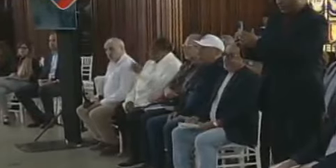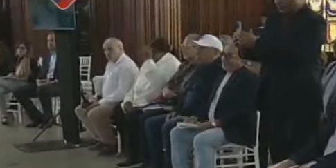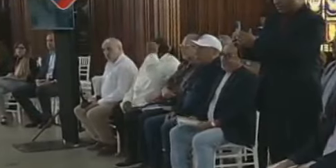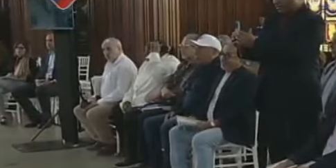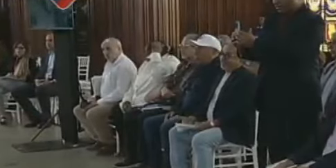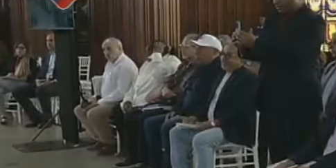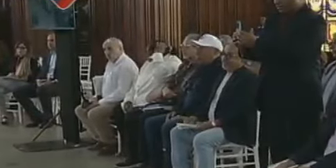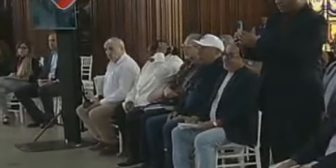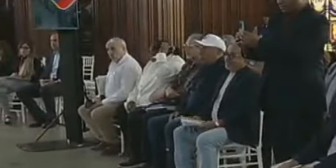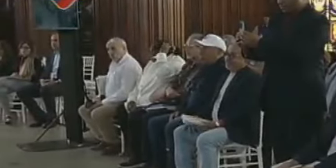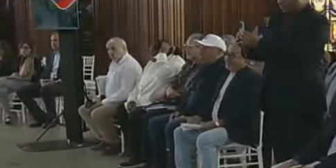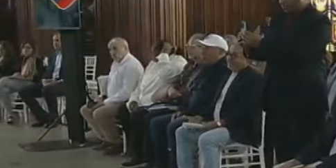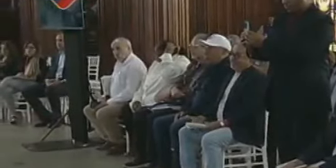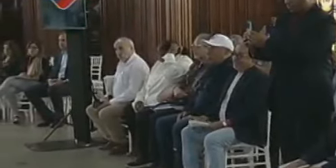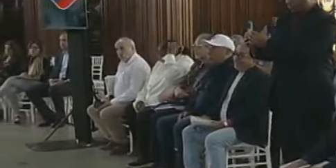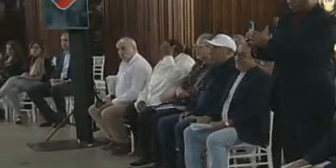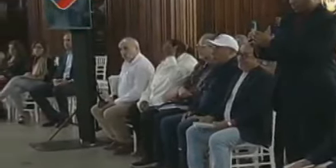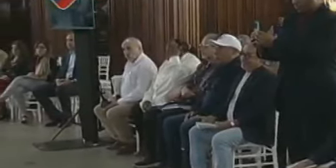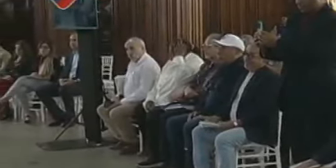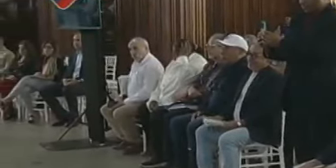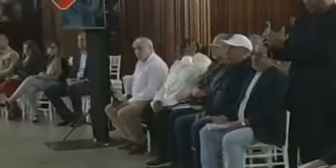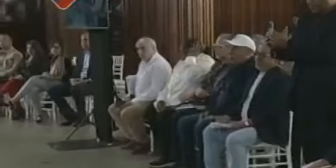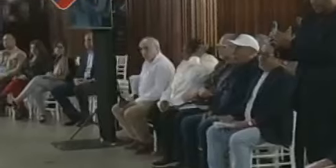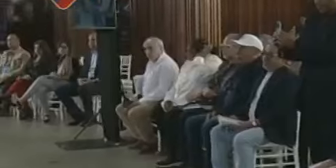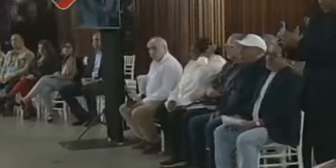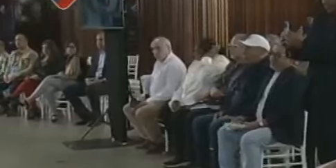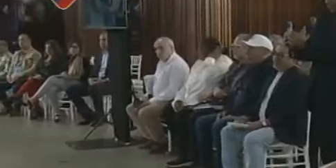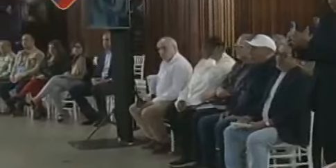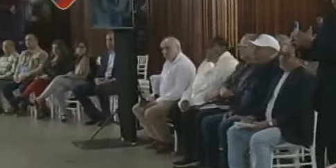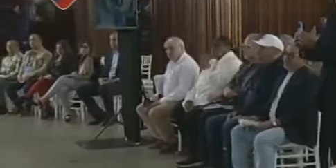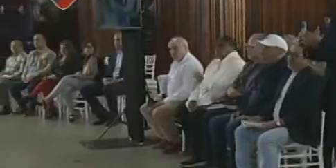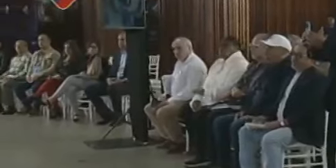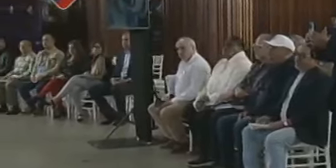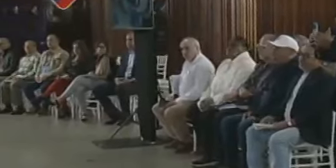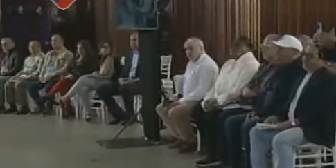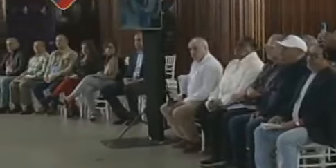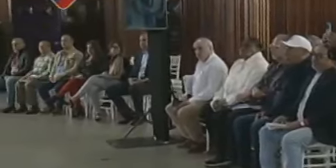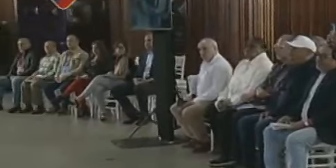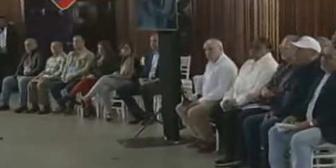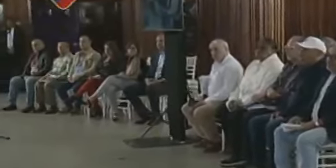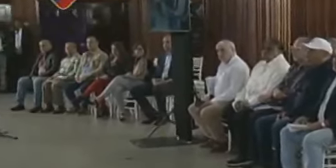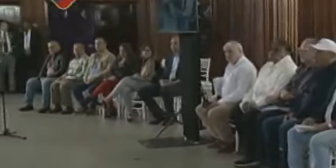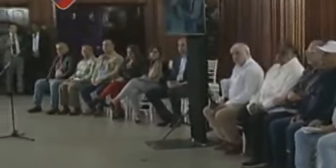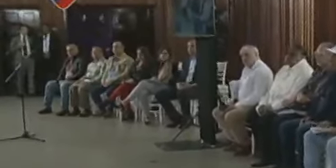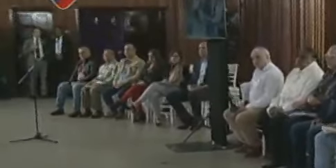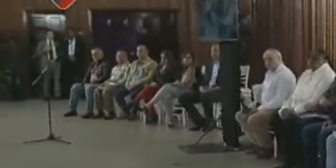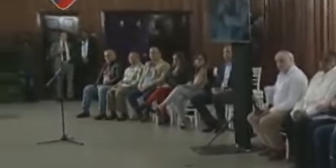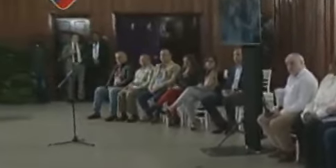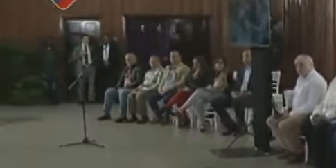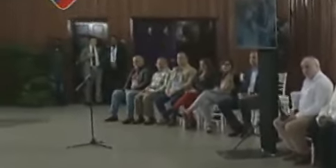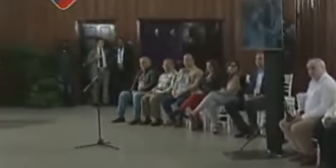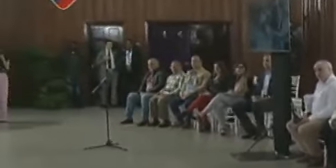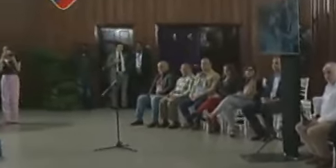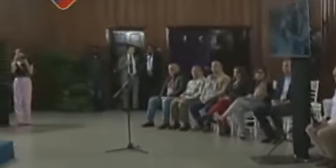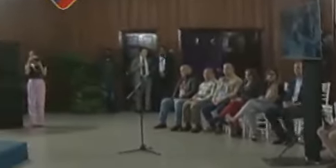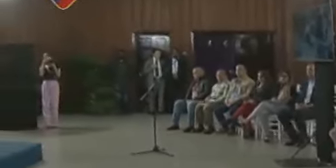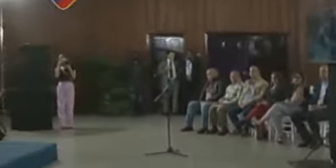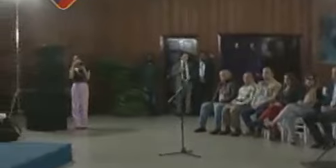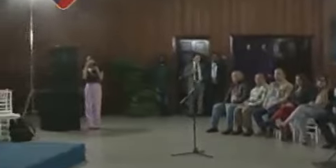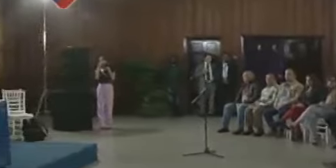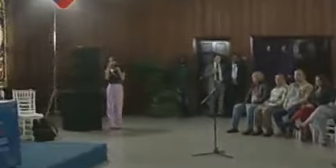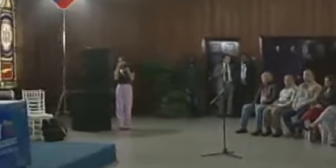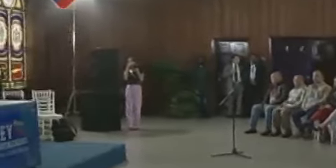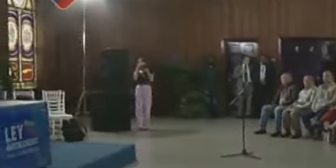trabajadores. Recordemos que con la imposición de medidas coercitivas unilaterales, más de 930 acciones sancionatorias